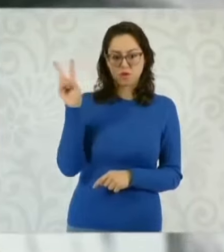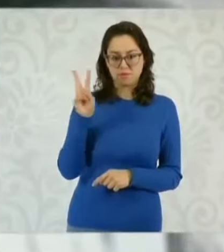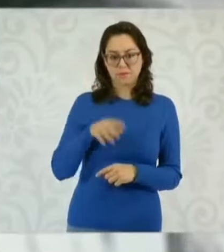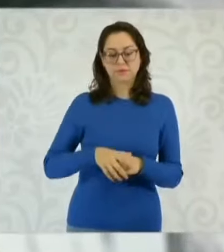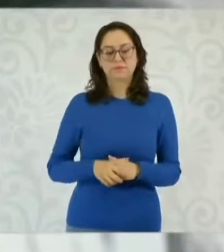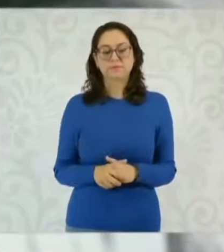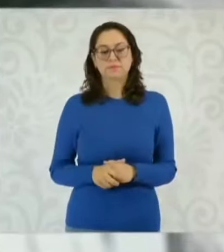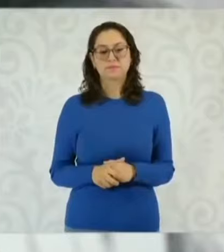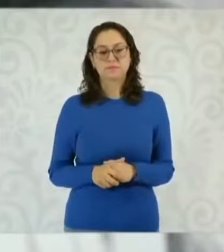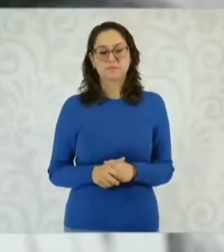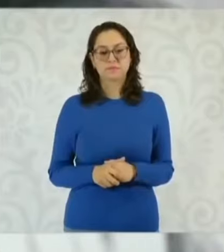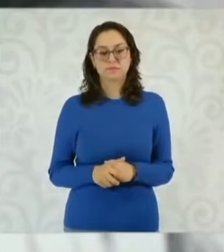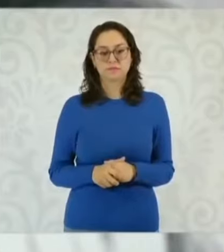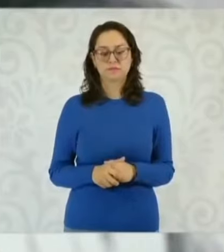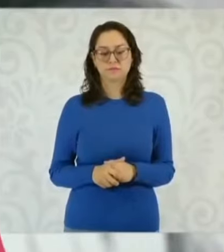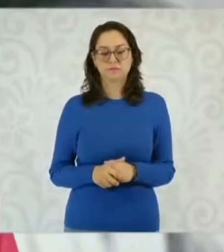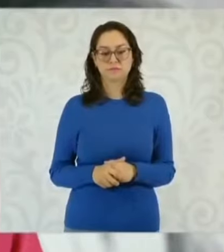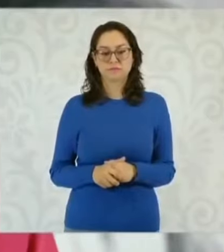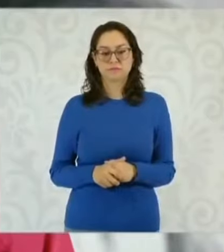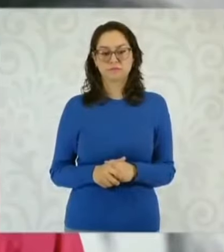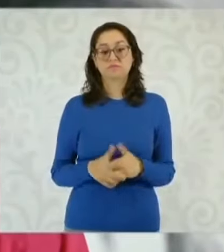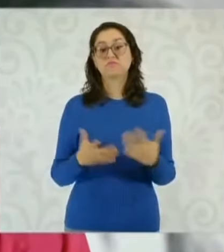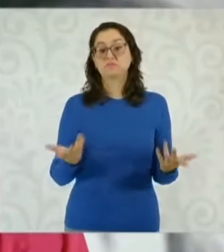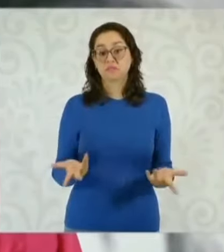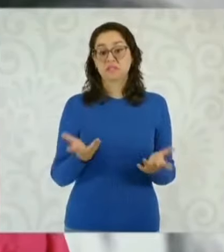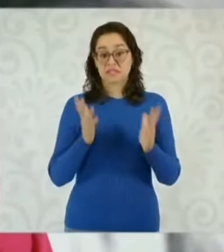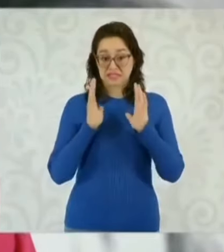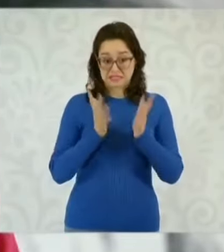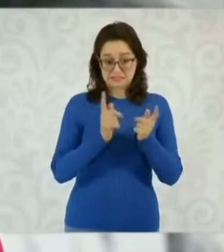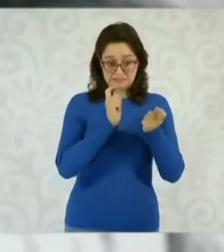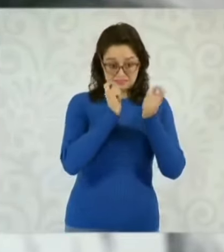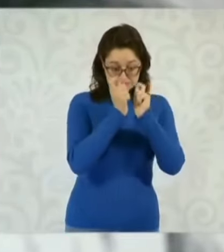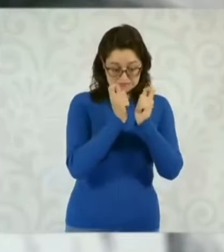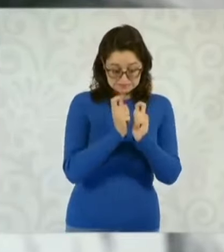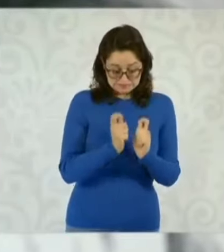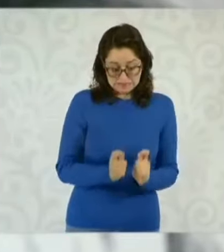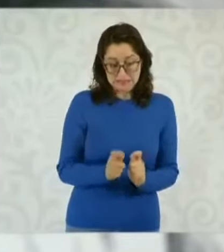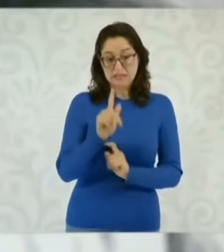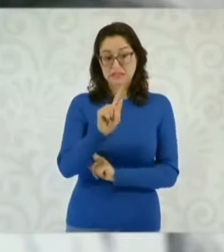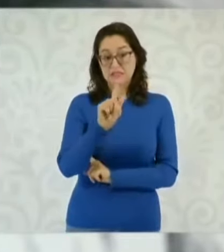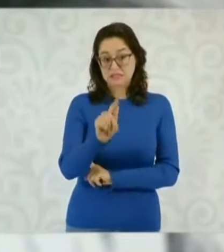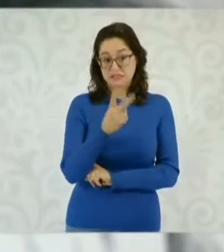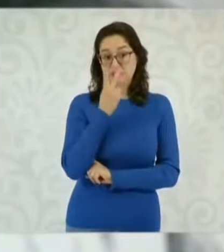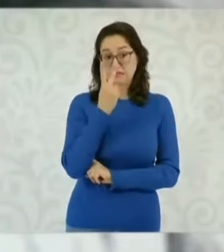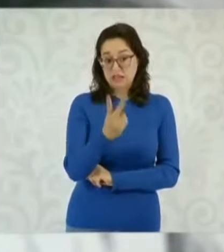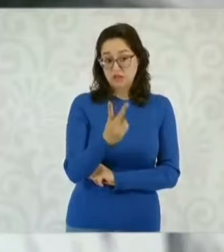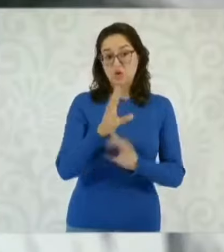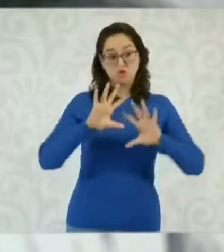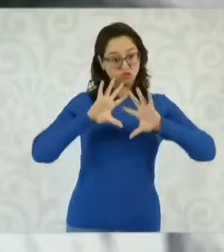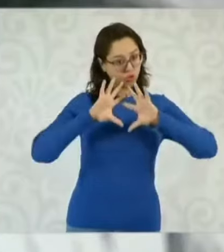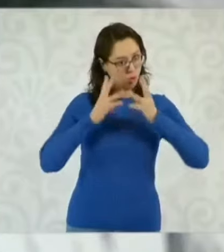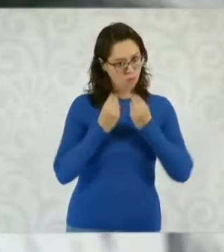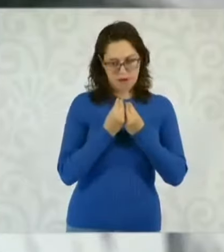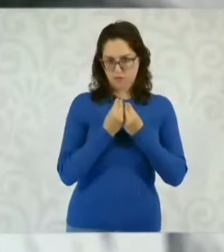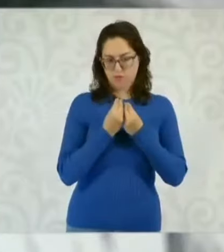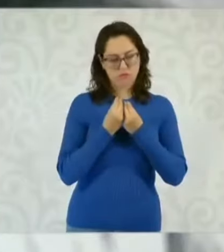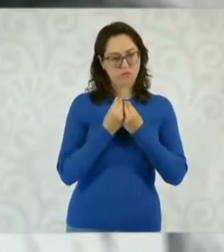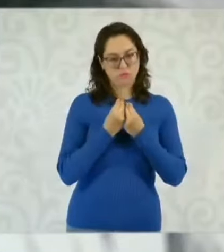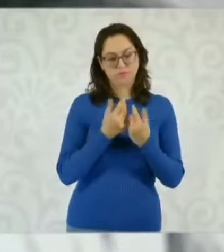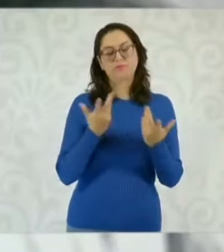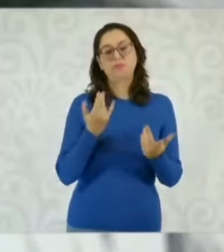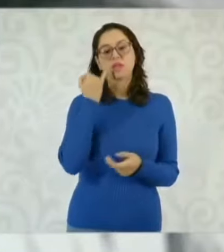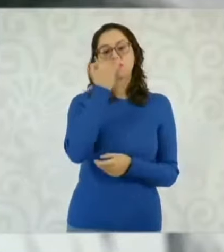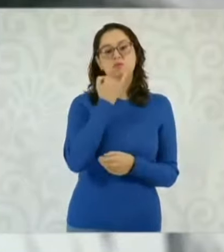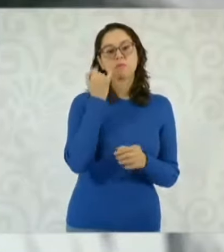chichimeco, huasteco, cachiquel y catoc. Se han realizado un total de 72 traducciones en lenguas indígenas y